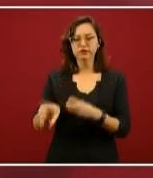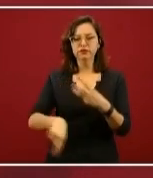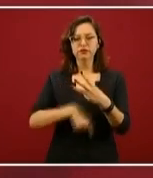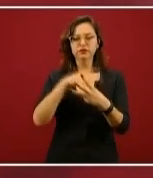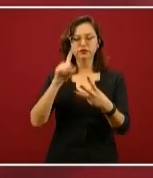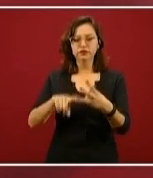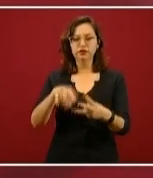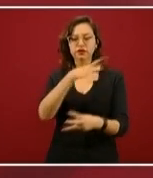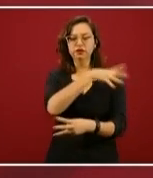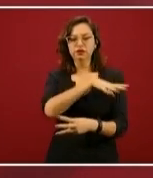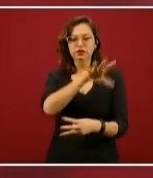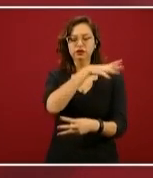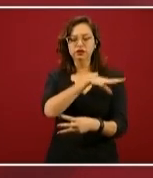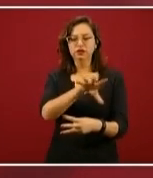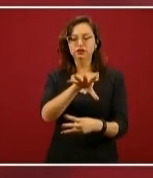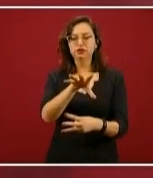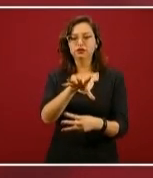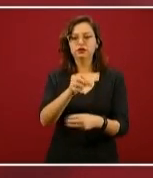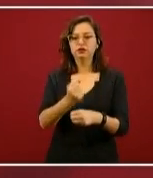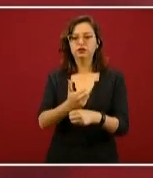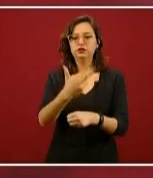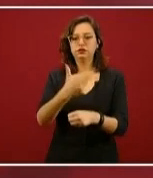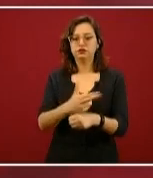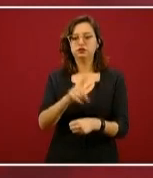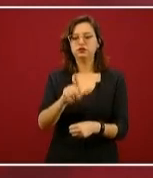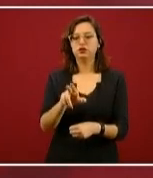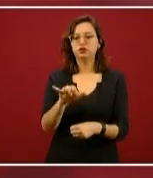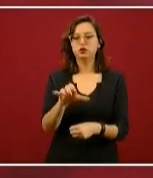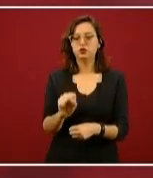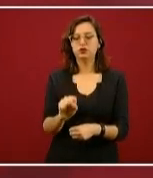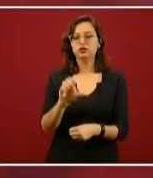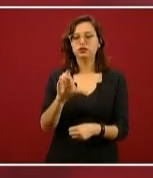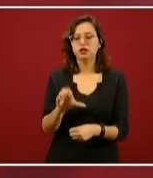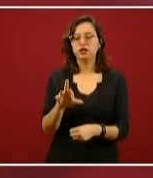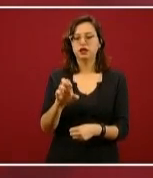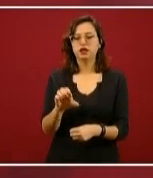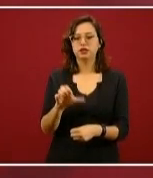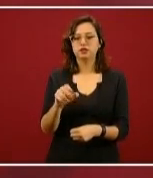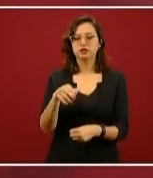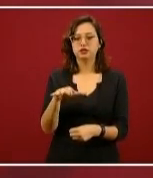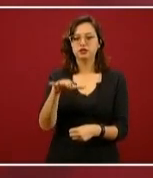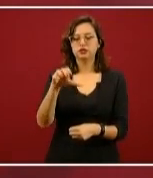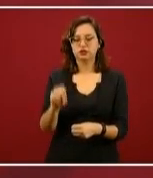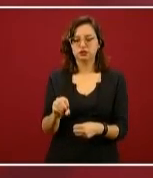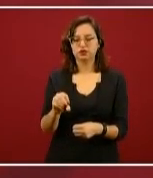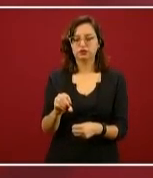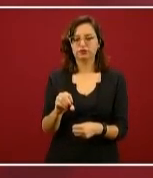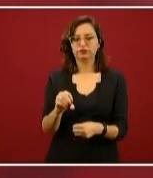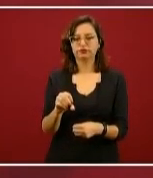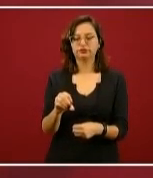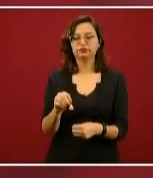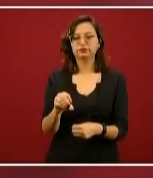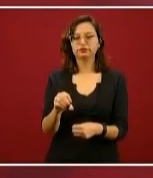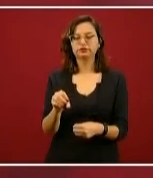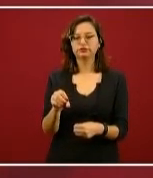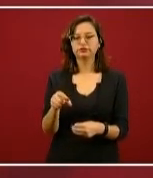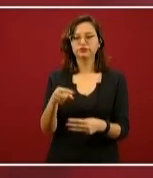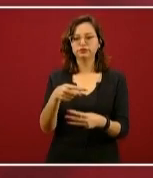al general secretario Luis Crescencio Sandoval González,